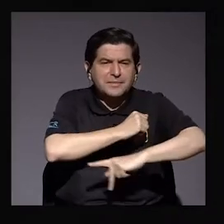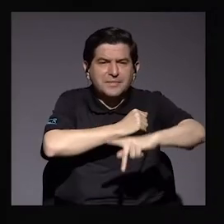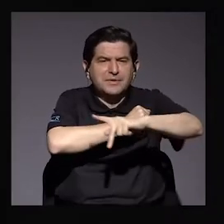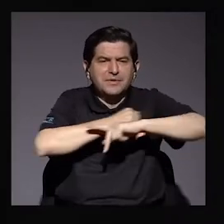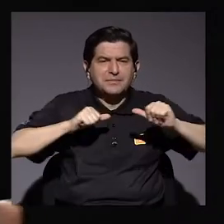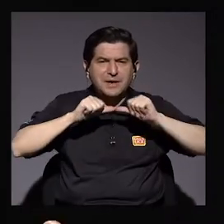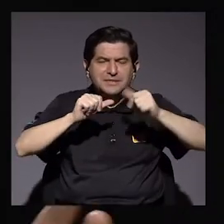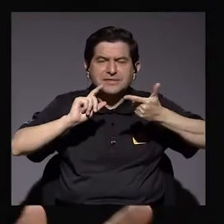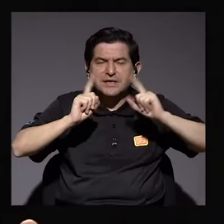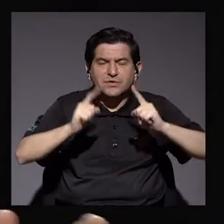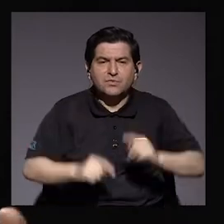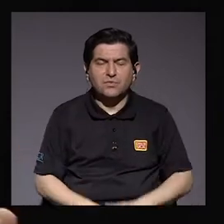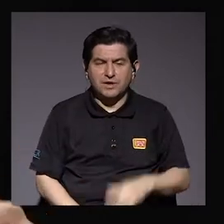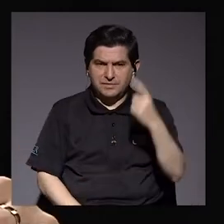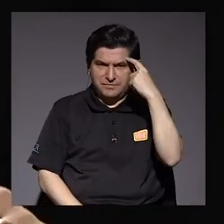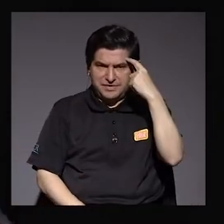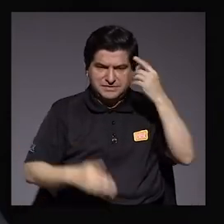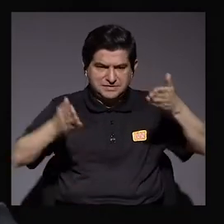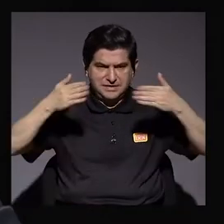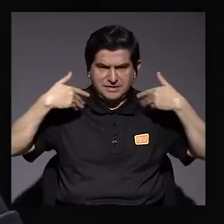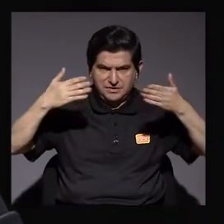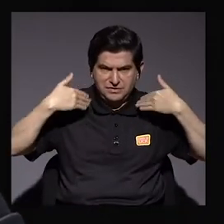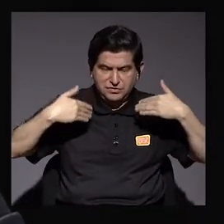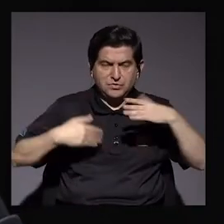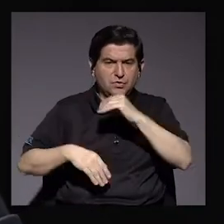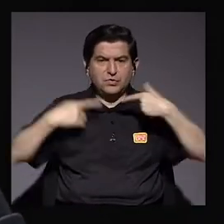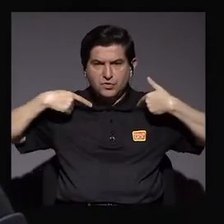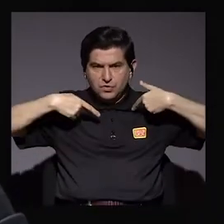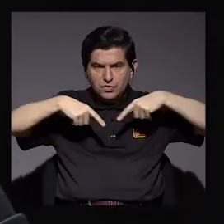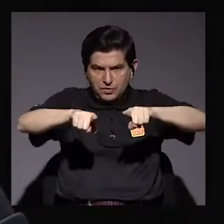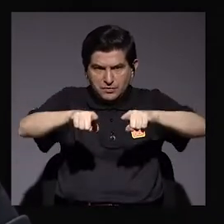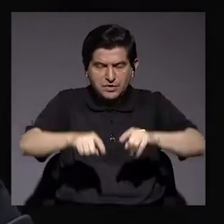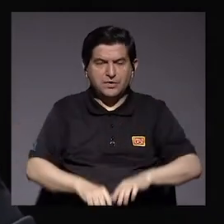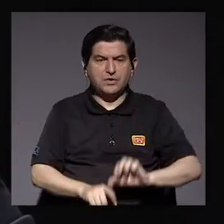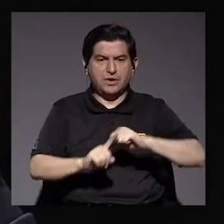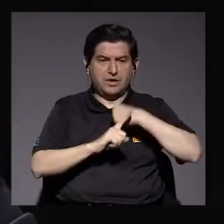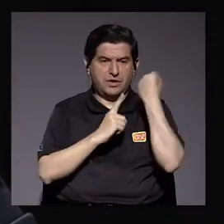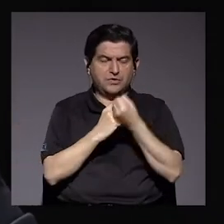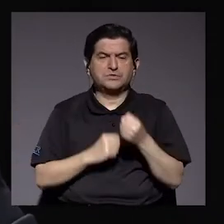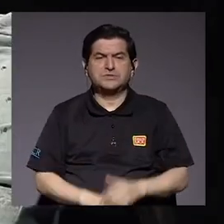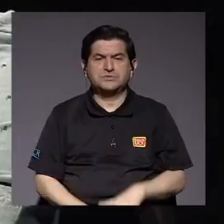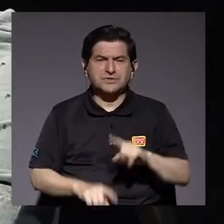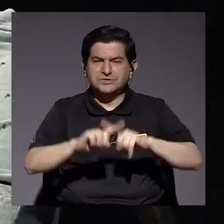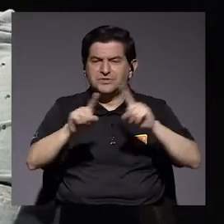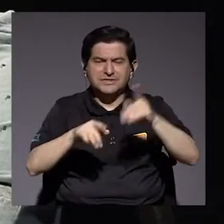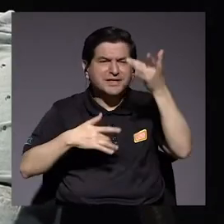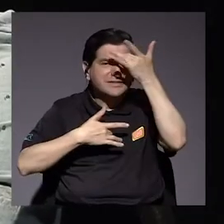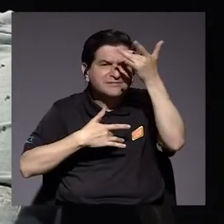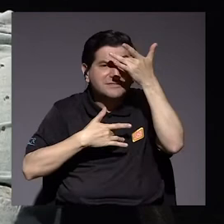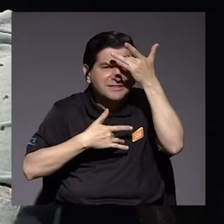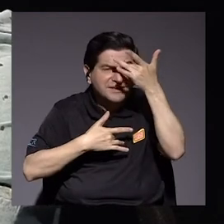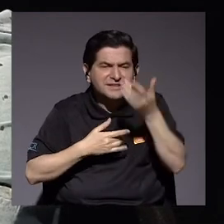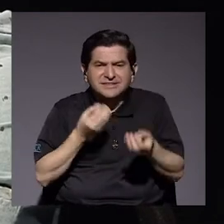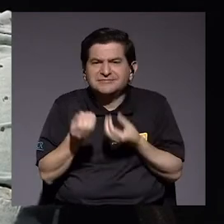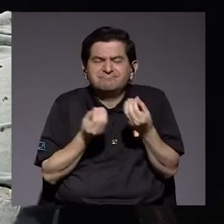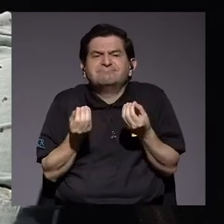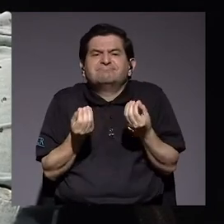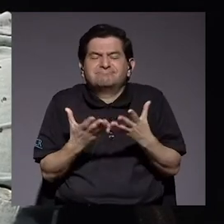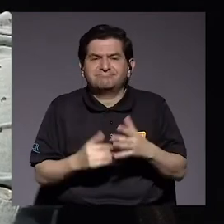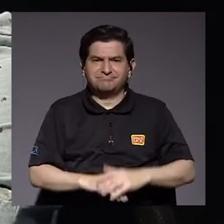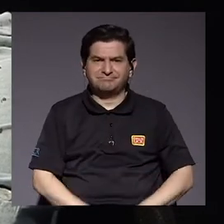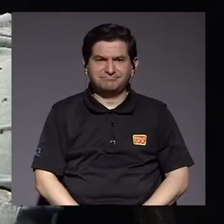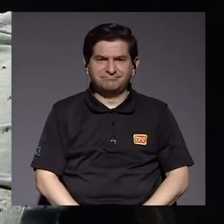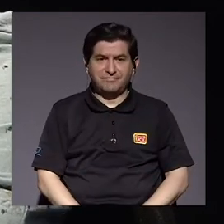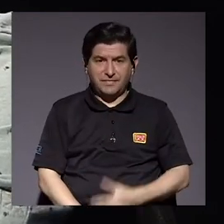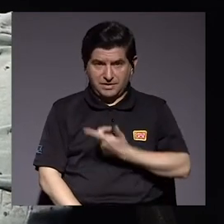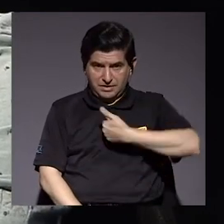vivimos a tono de cambio climático y paralelamente también de este otro escenario, que son las plagas? Sí,